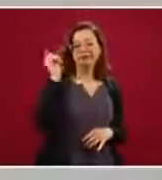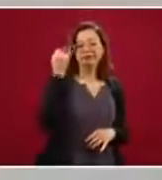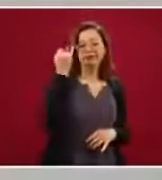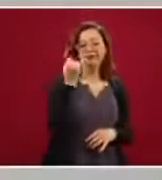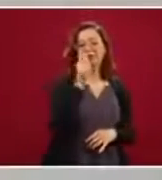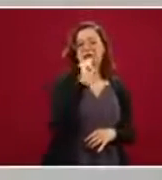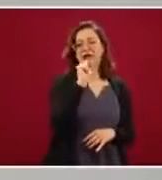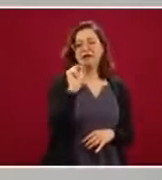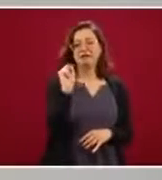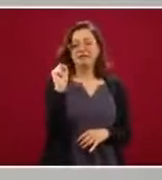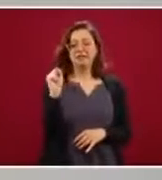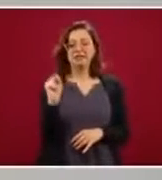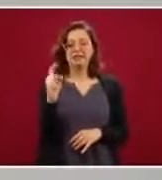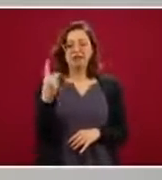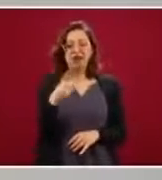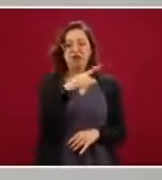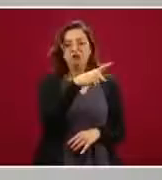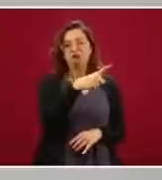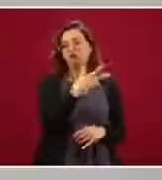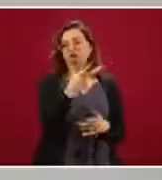Diego,